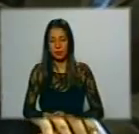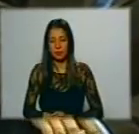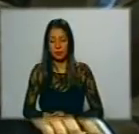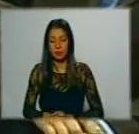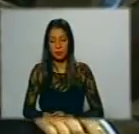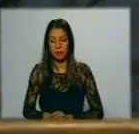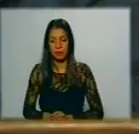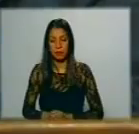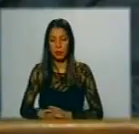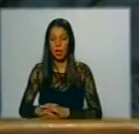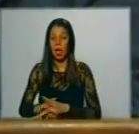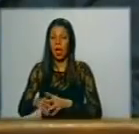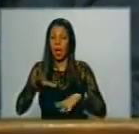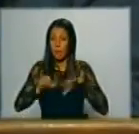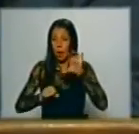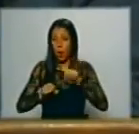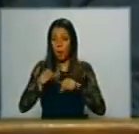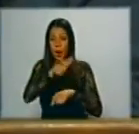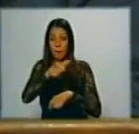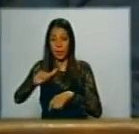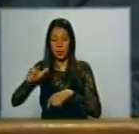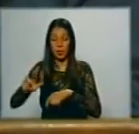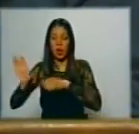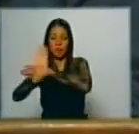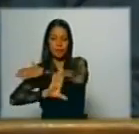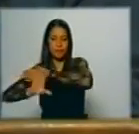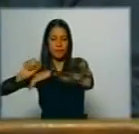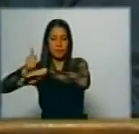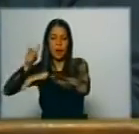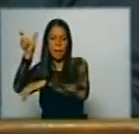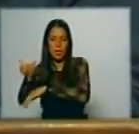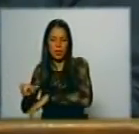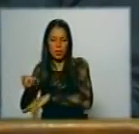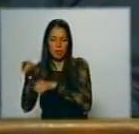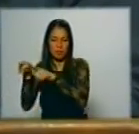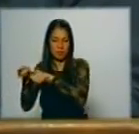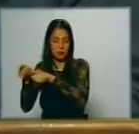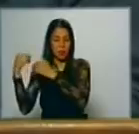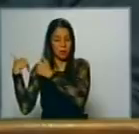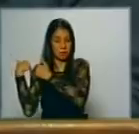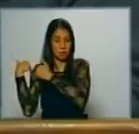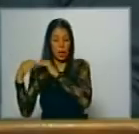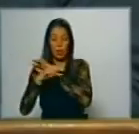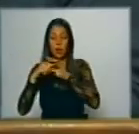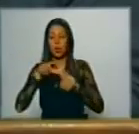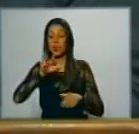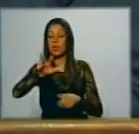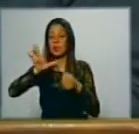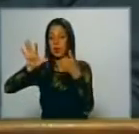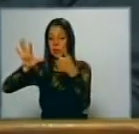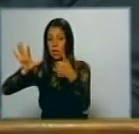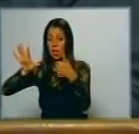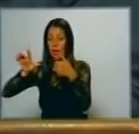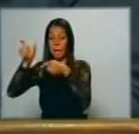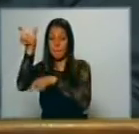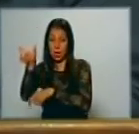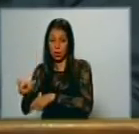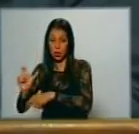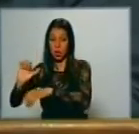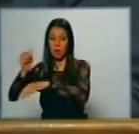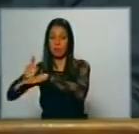Atribuciones de la superintendenta o el superintendente. Artículo 36. Son atribuciones de